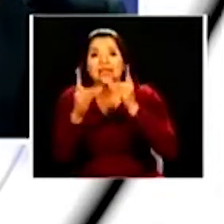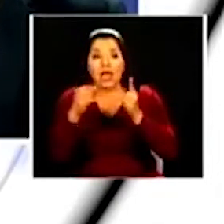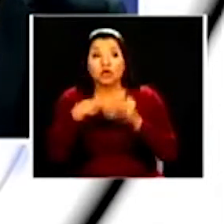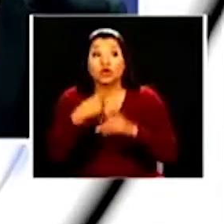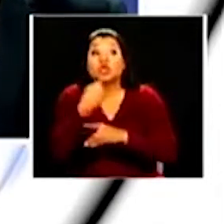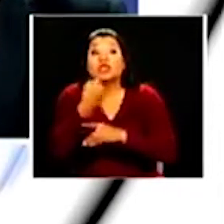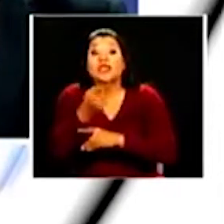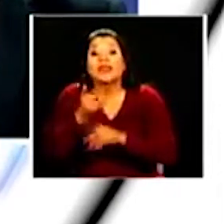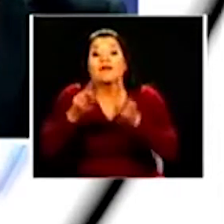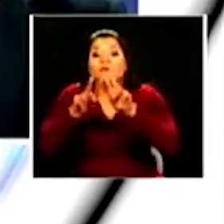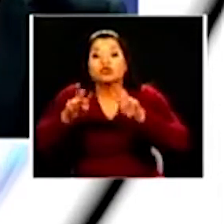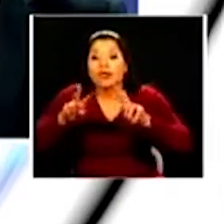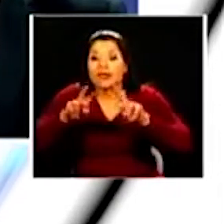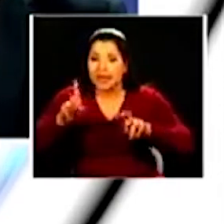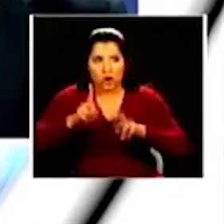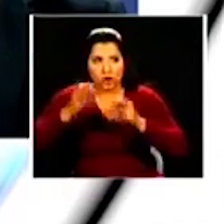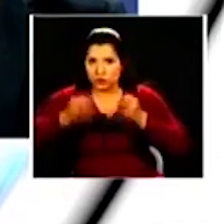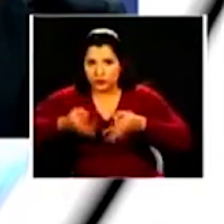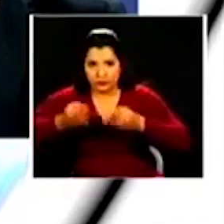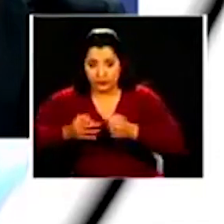de las posibles, pero además